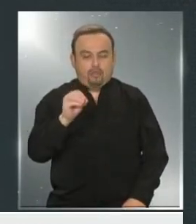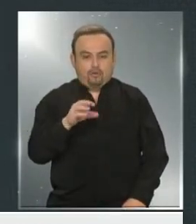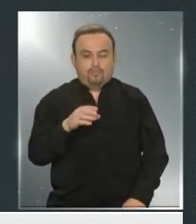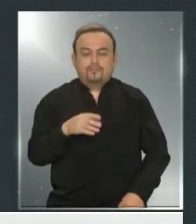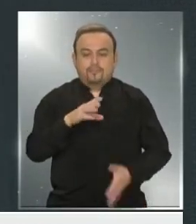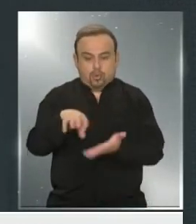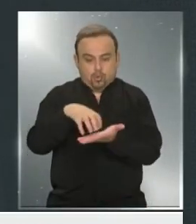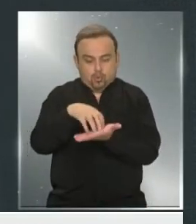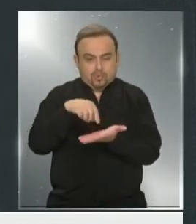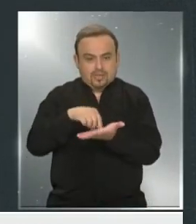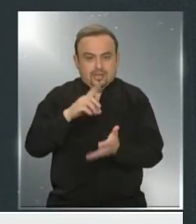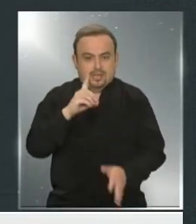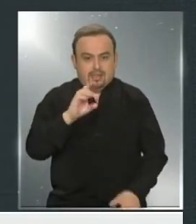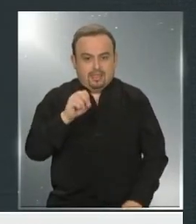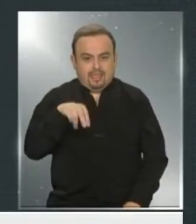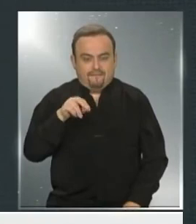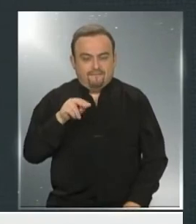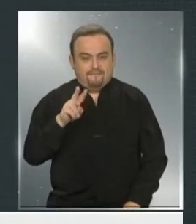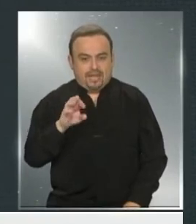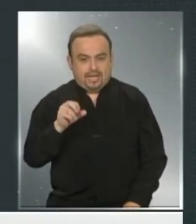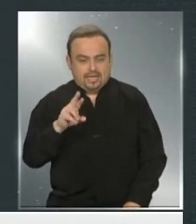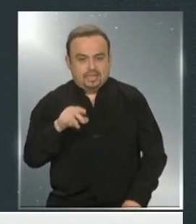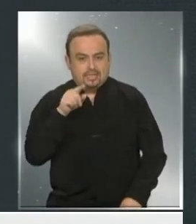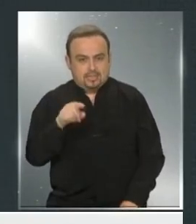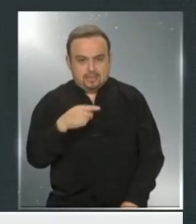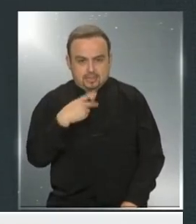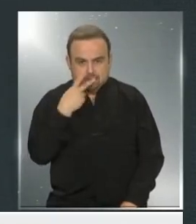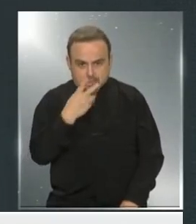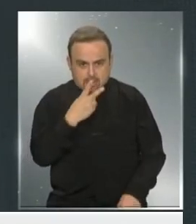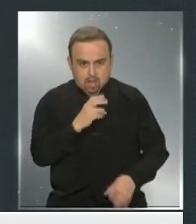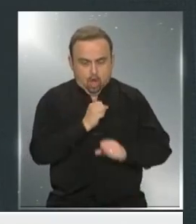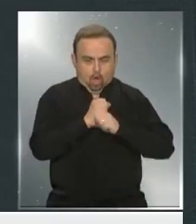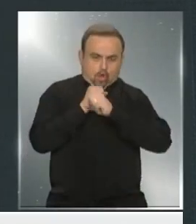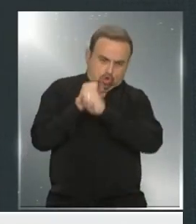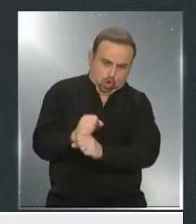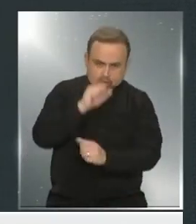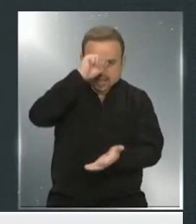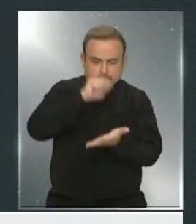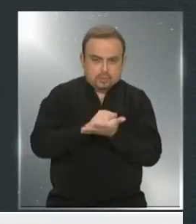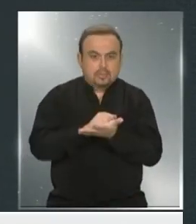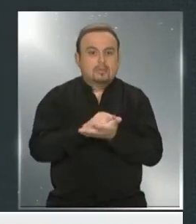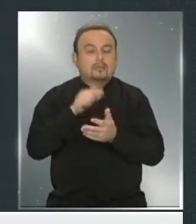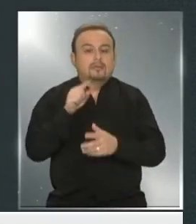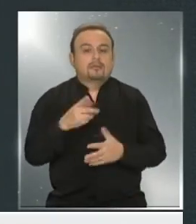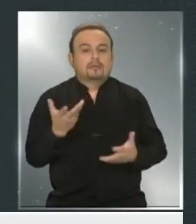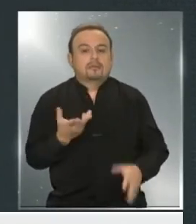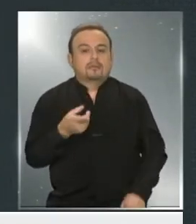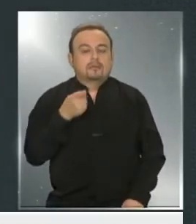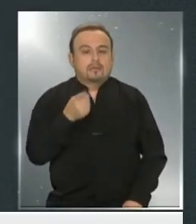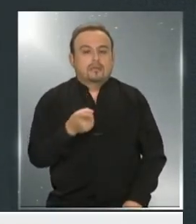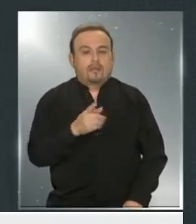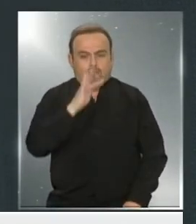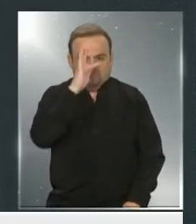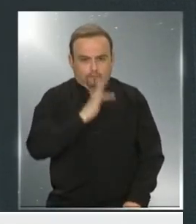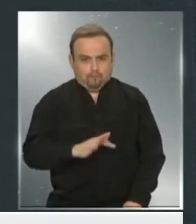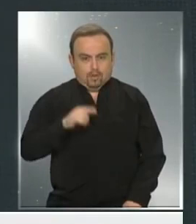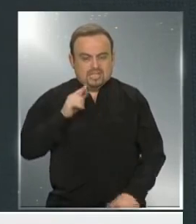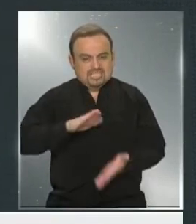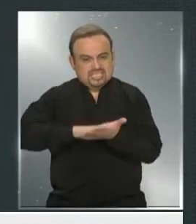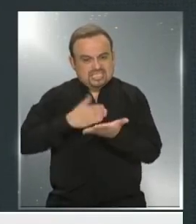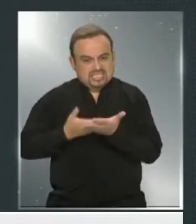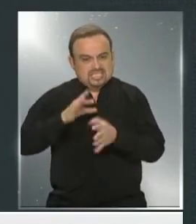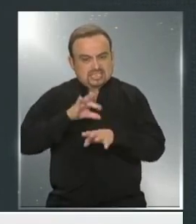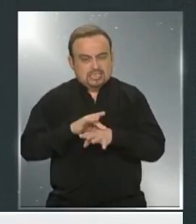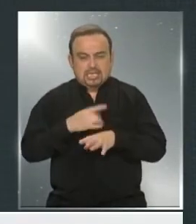donde nos encontramos incluso con una contraprotesta que fue hecha por funcionarios de la salud